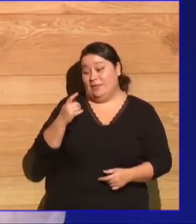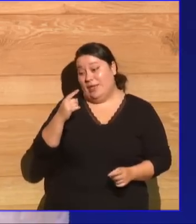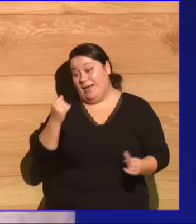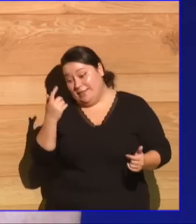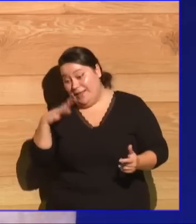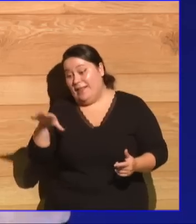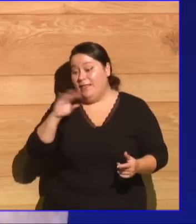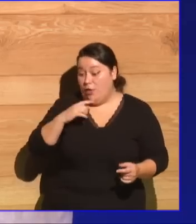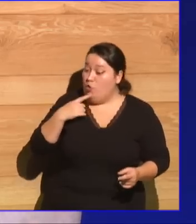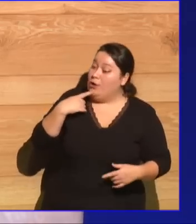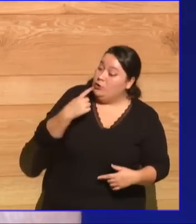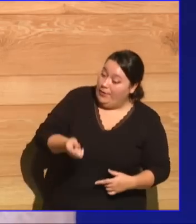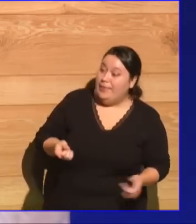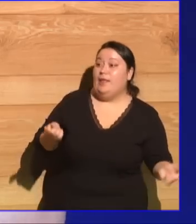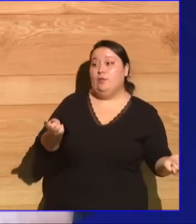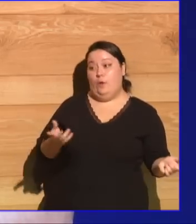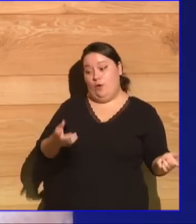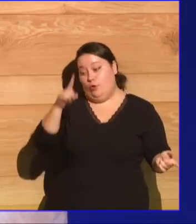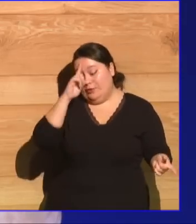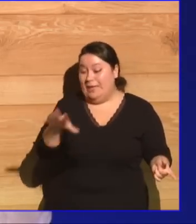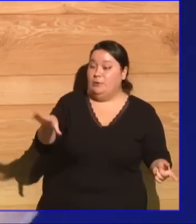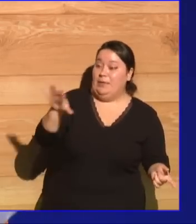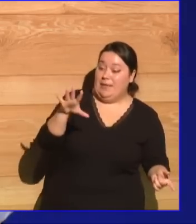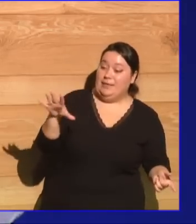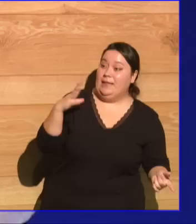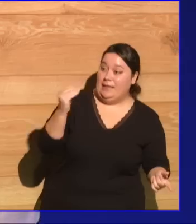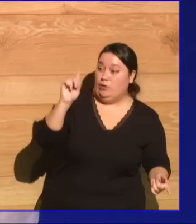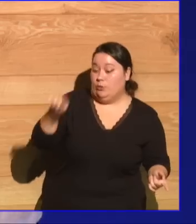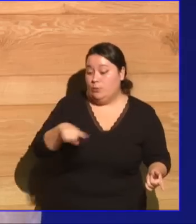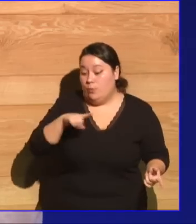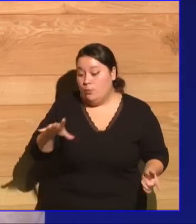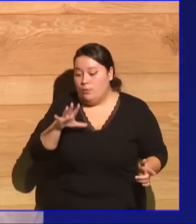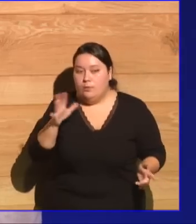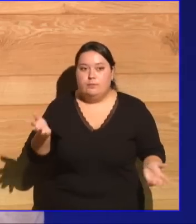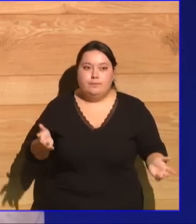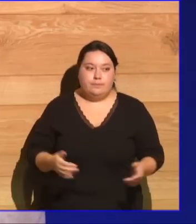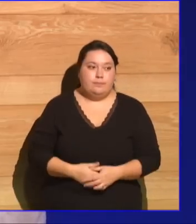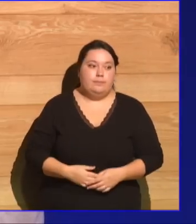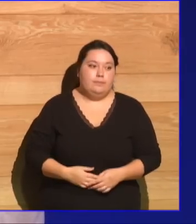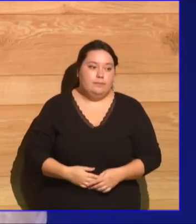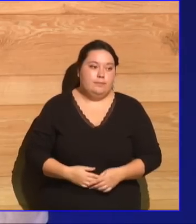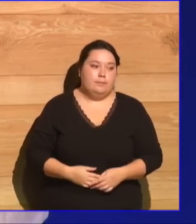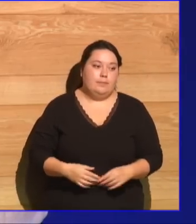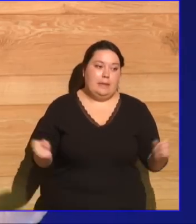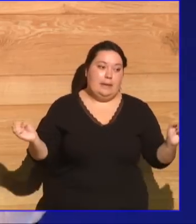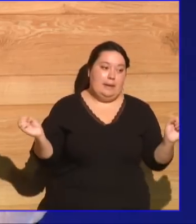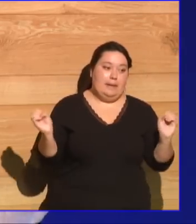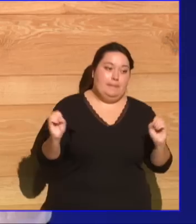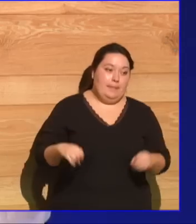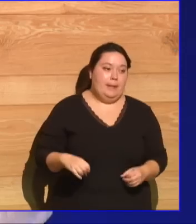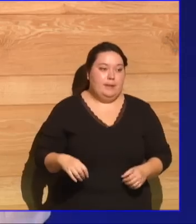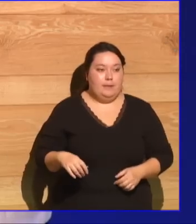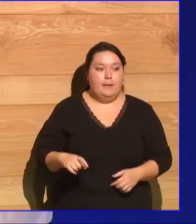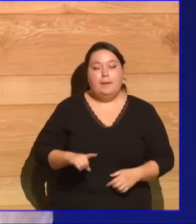lo que estoy haciendo, vale por todo lo que me pueda pasar en esta vida.